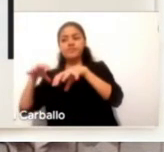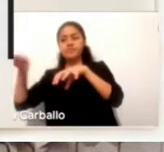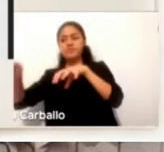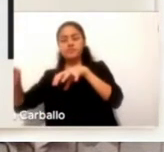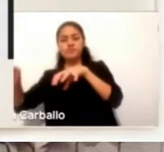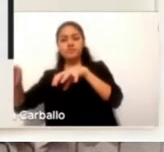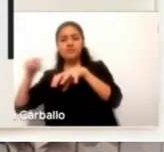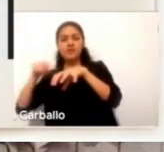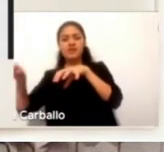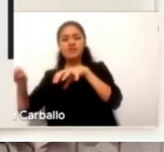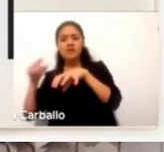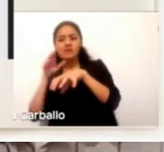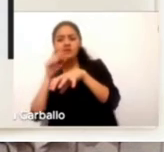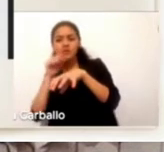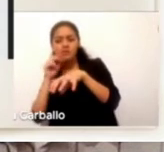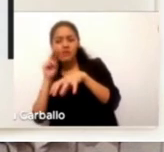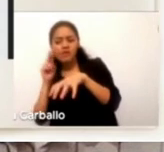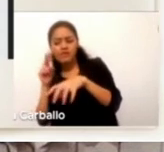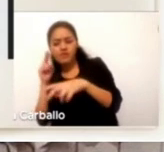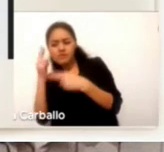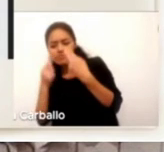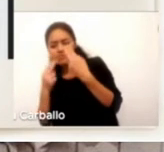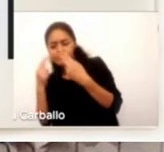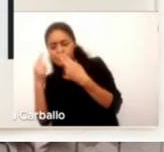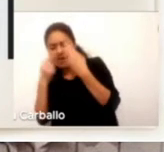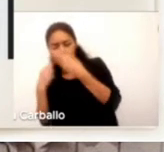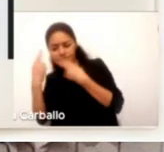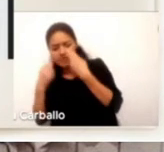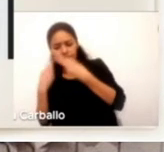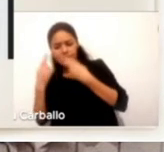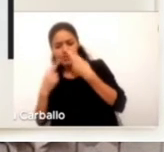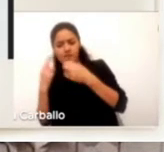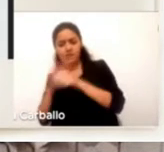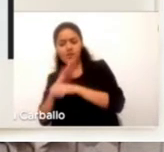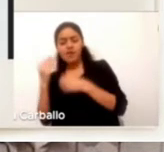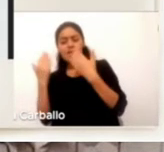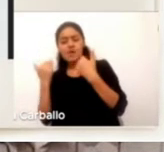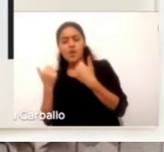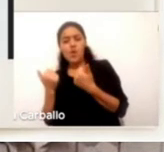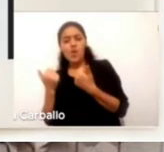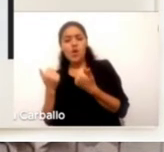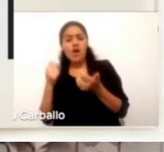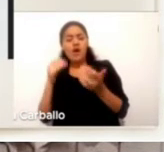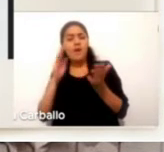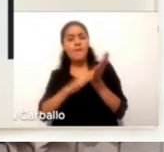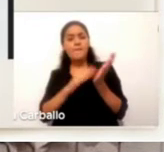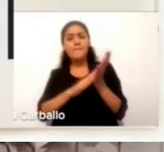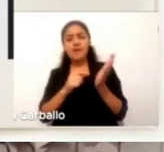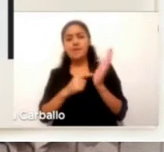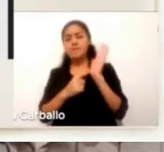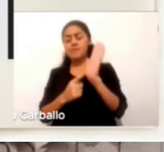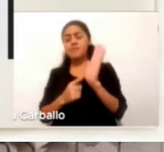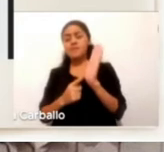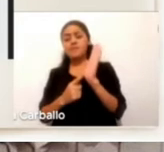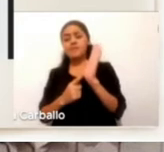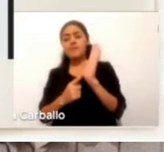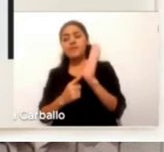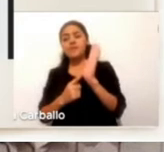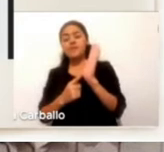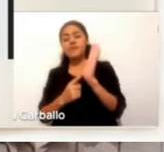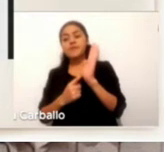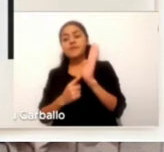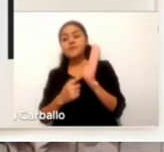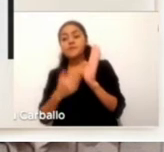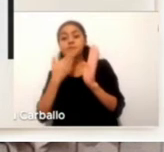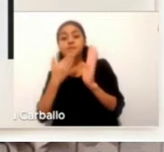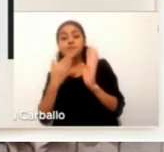su integración el día de la jornada electoral, en virtud de que no existe la documentación electoral correspondiente, o bien los datos